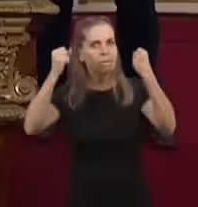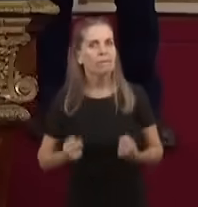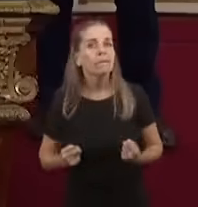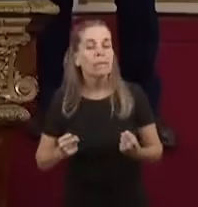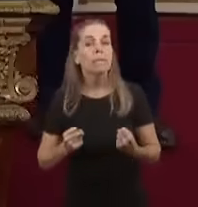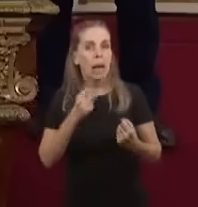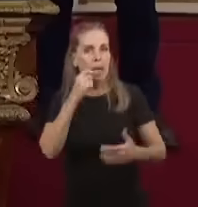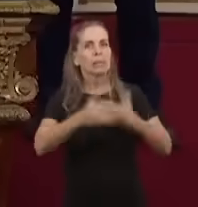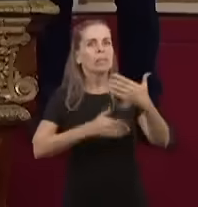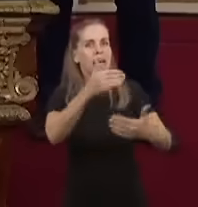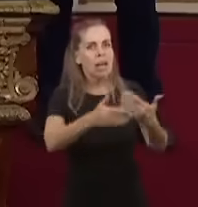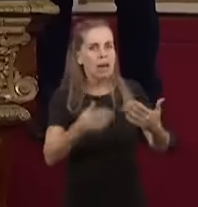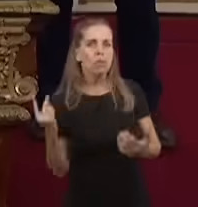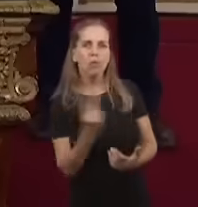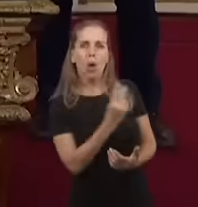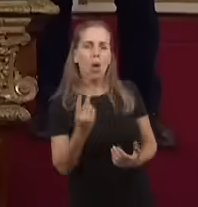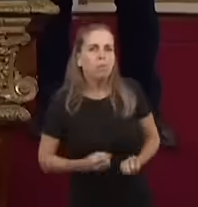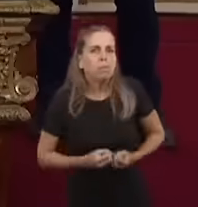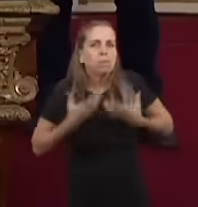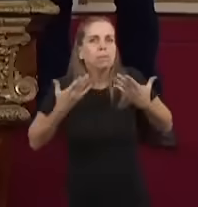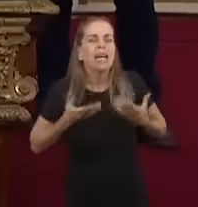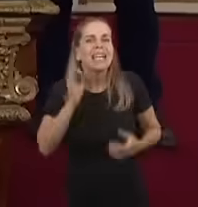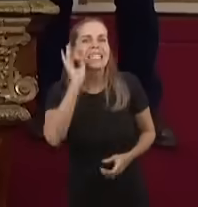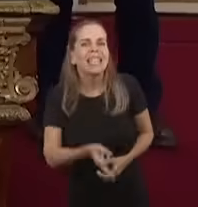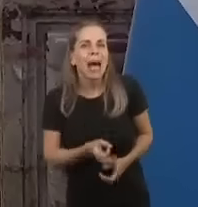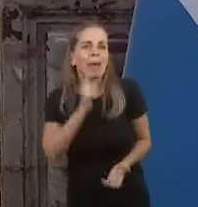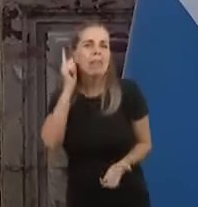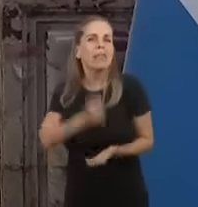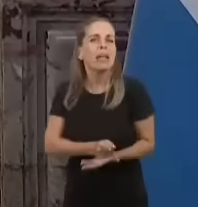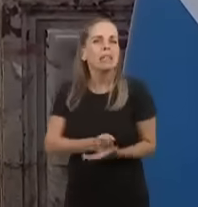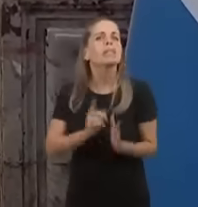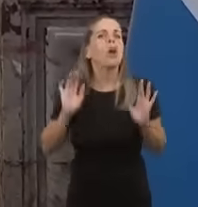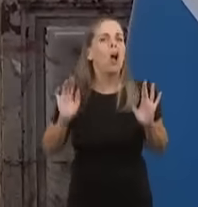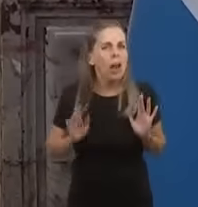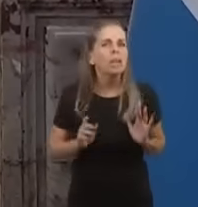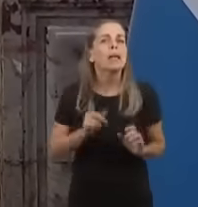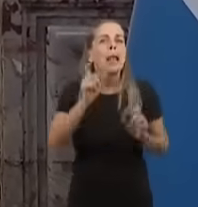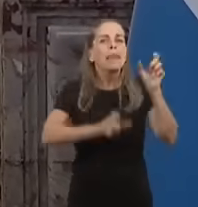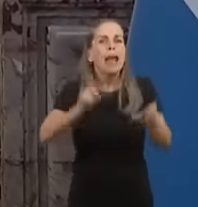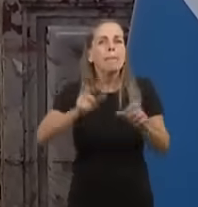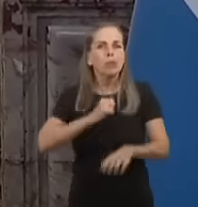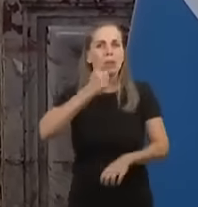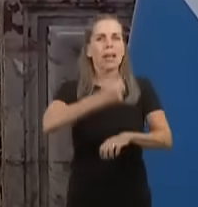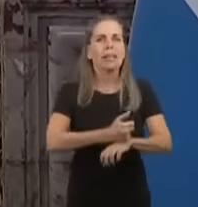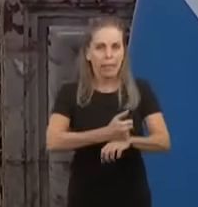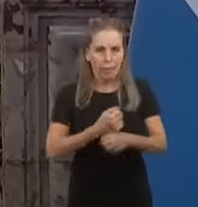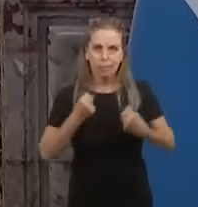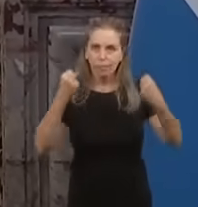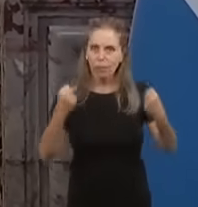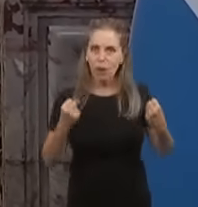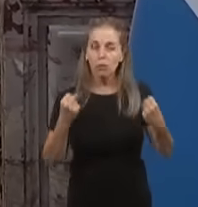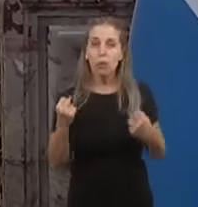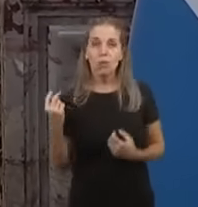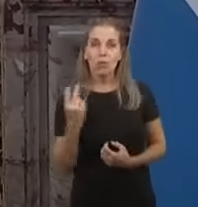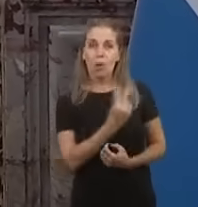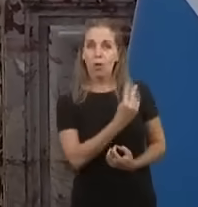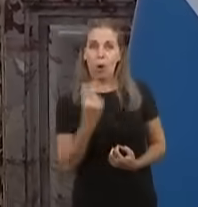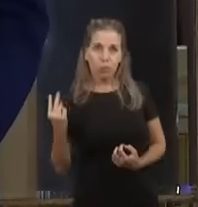únicamente por el Patriotismo de saber que las decisiones las toman los que dicen presente estos hombres que tengo a mi